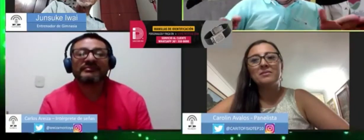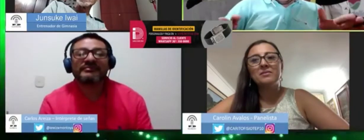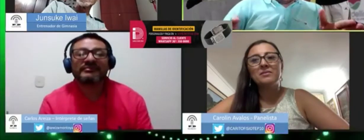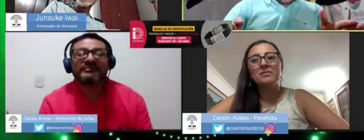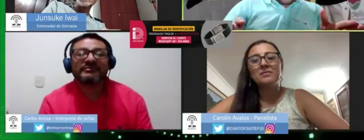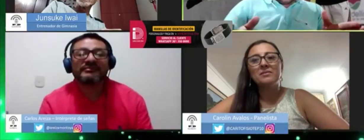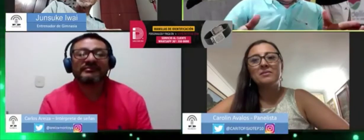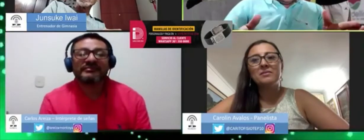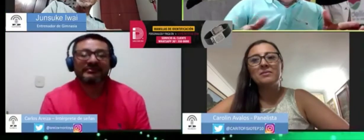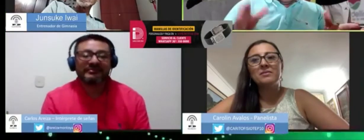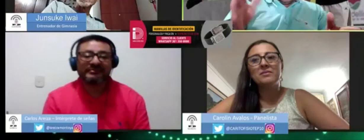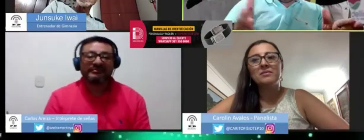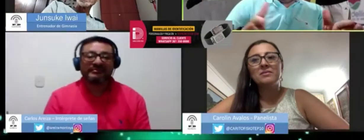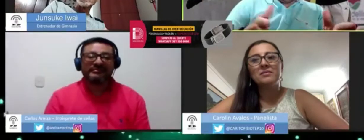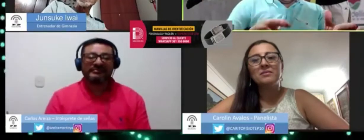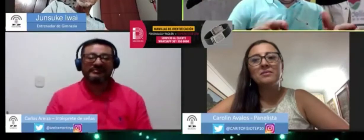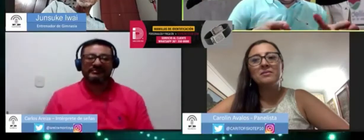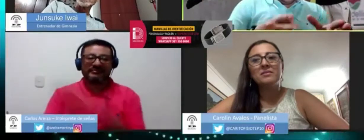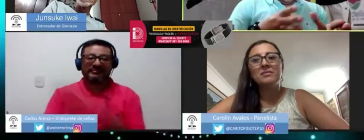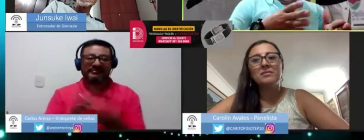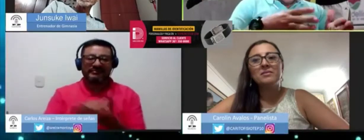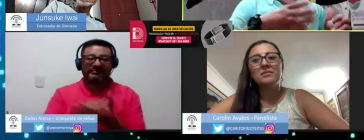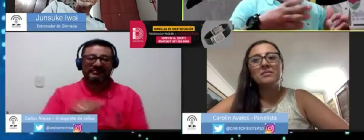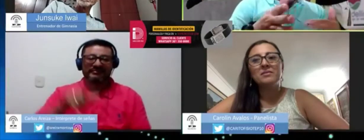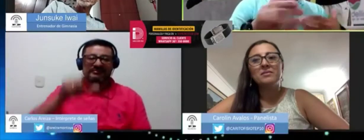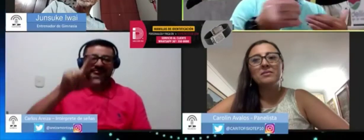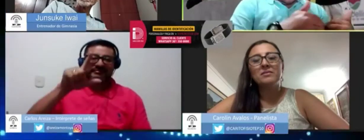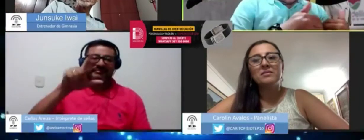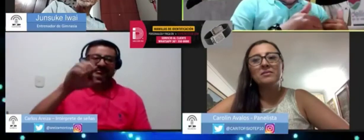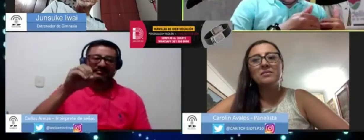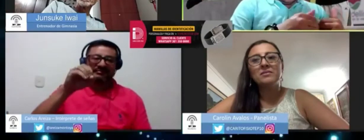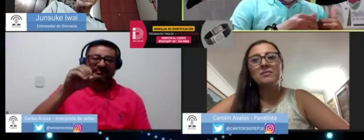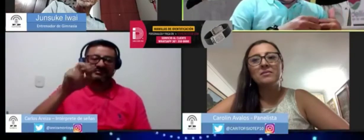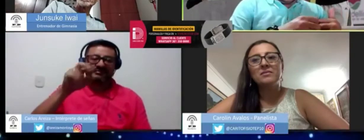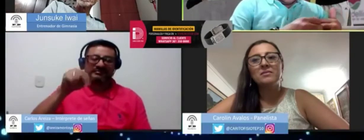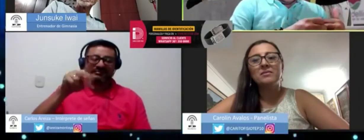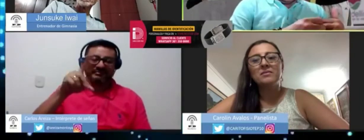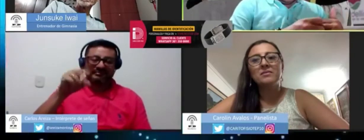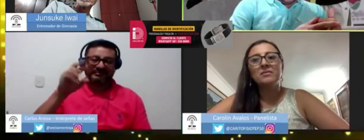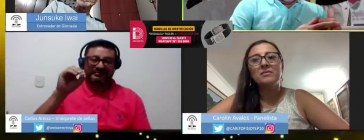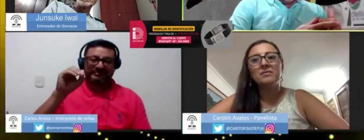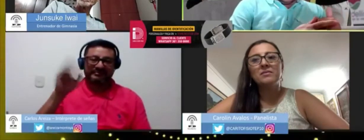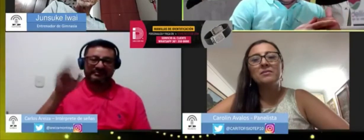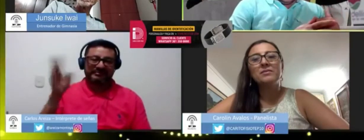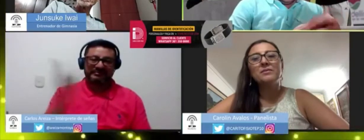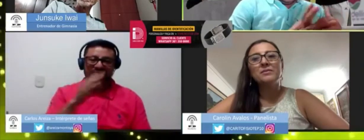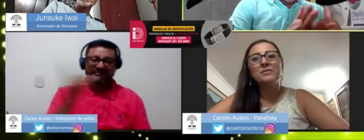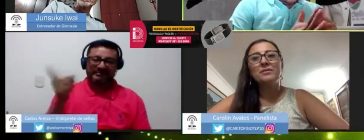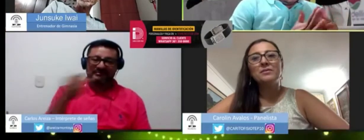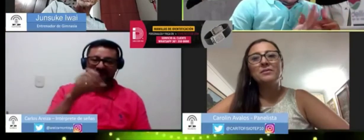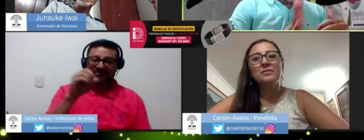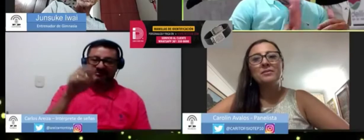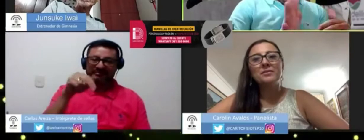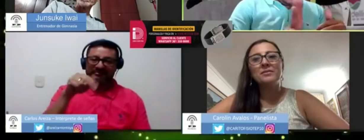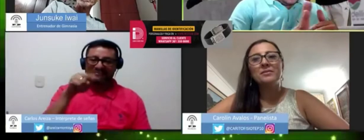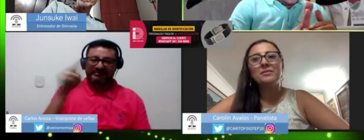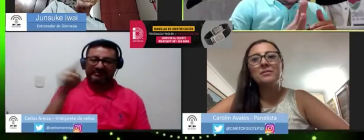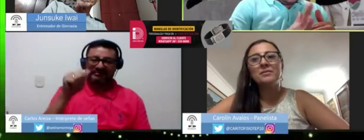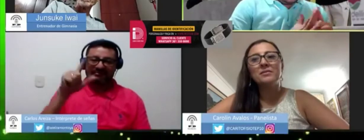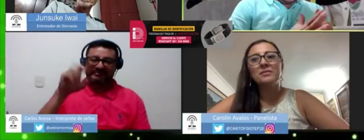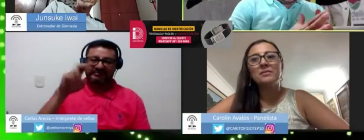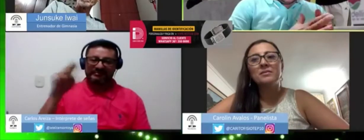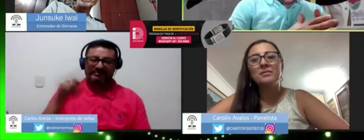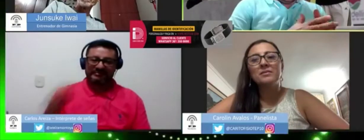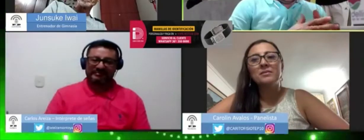Leonardo González, que fue la primera medalla que usted le entregó como técnico al país, creo que fue en unos Panamericanos o